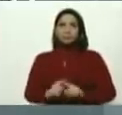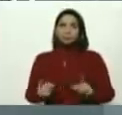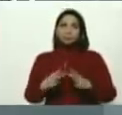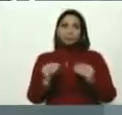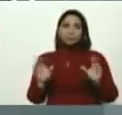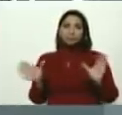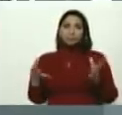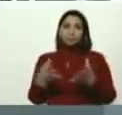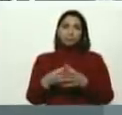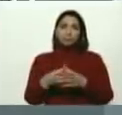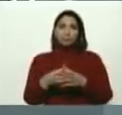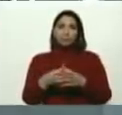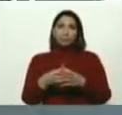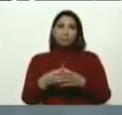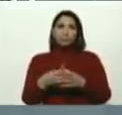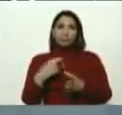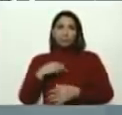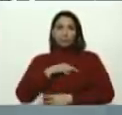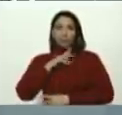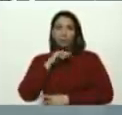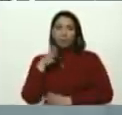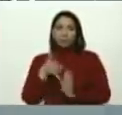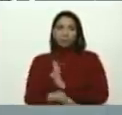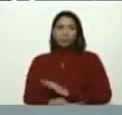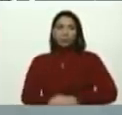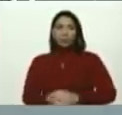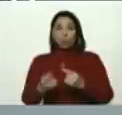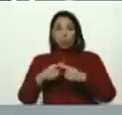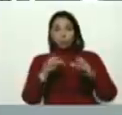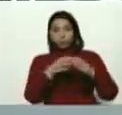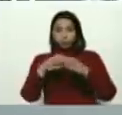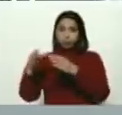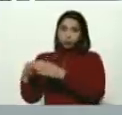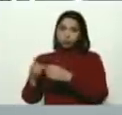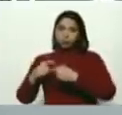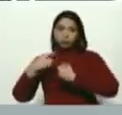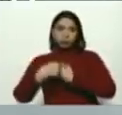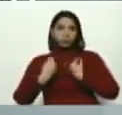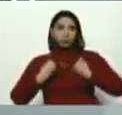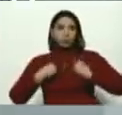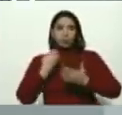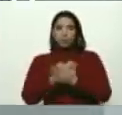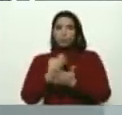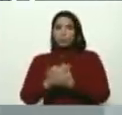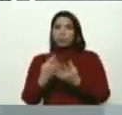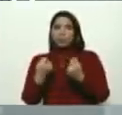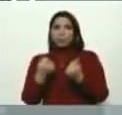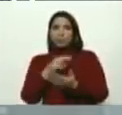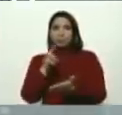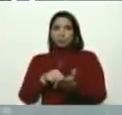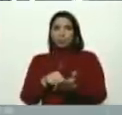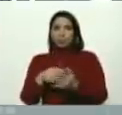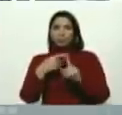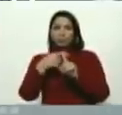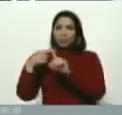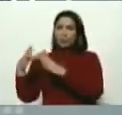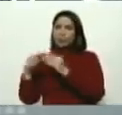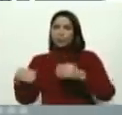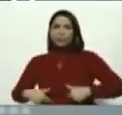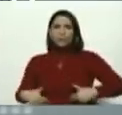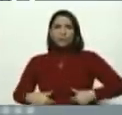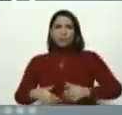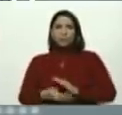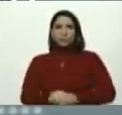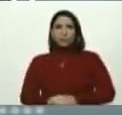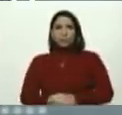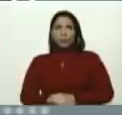juntos, hoy estábamos hablando de otros sectores que se incorporan a la vida económica nacional, es sumar todos los esfuerzos